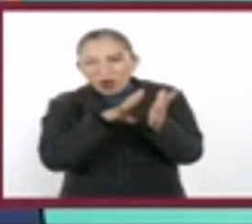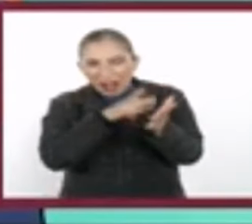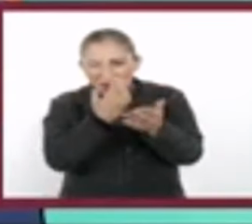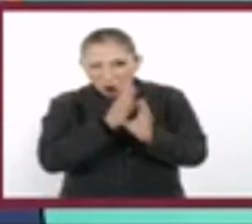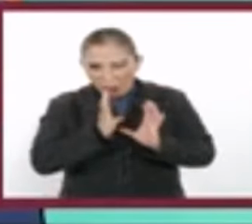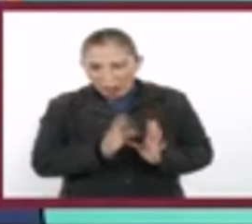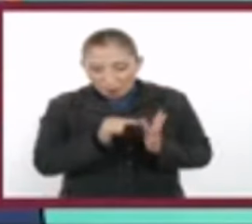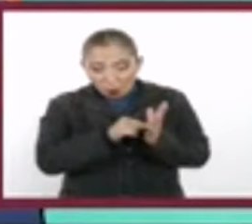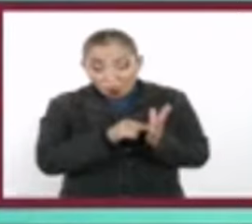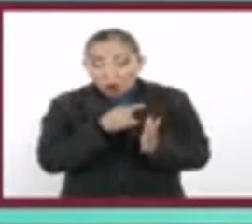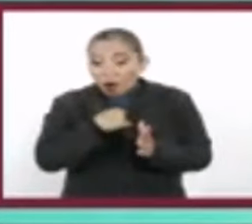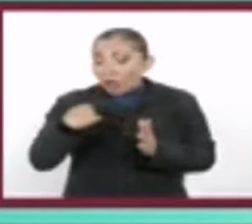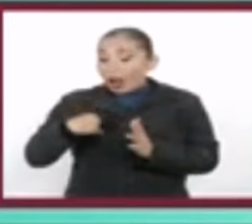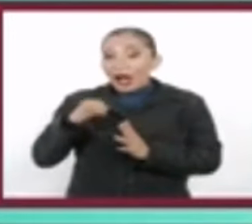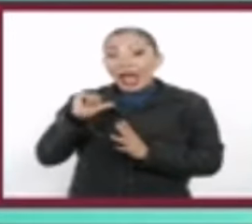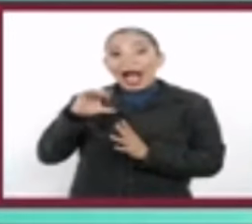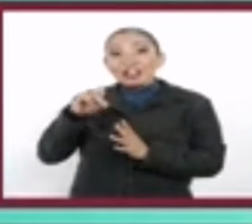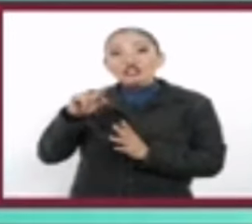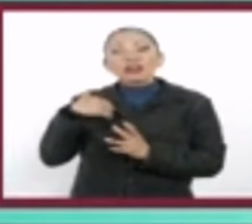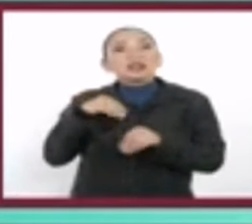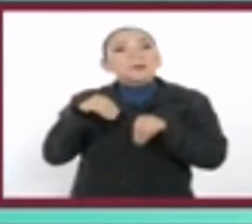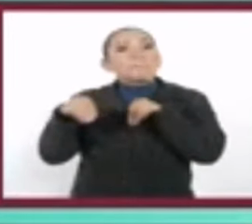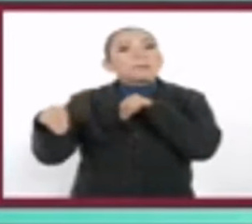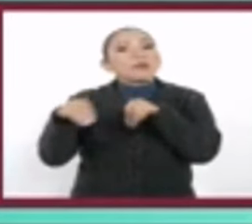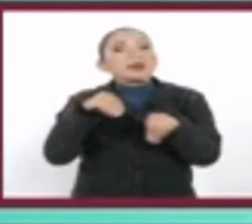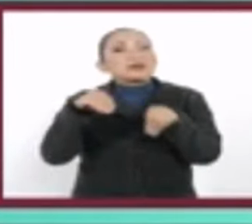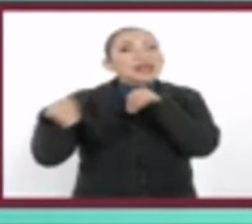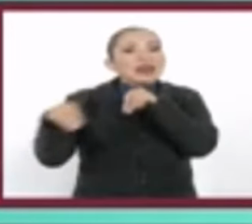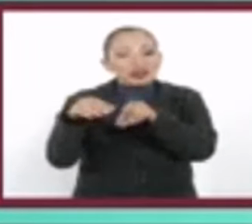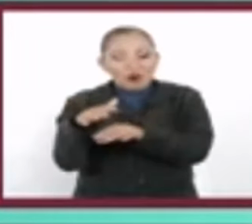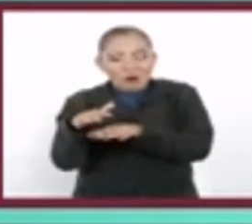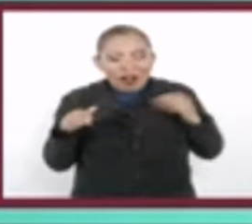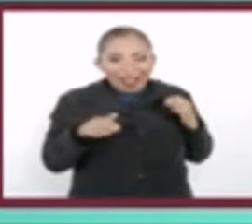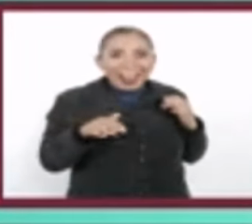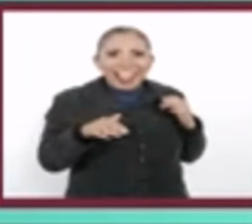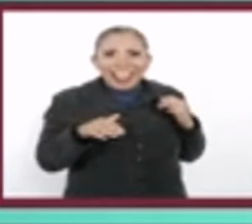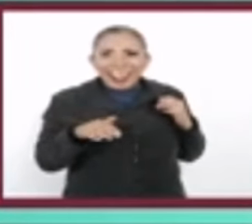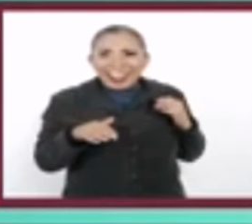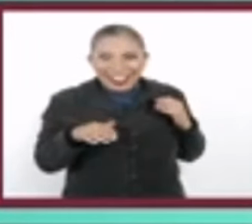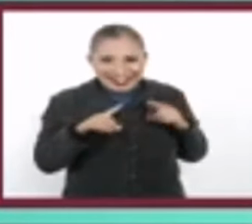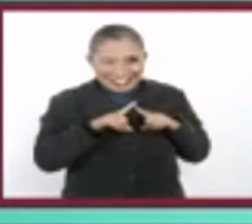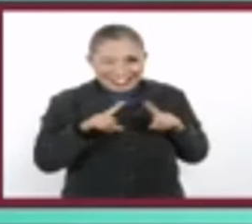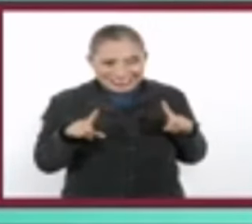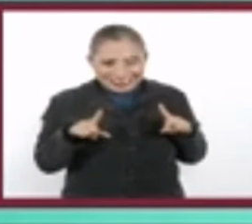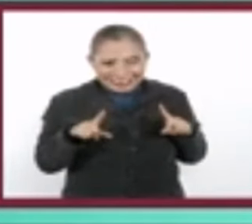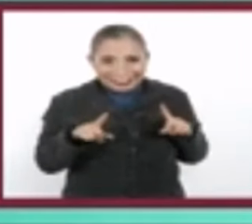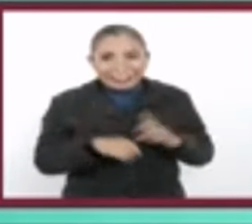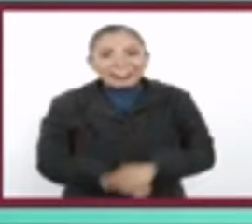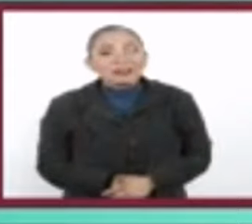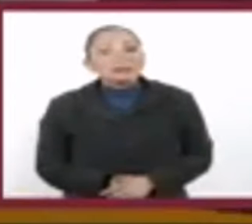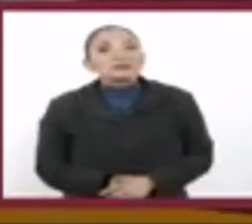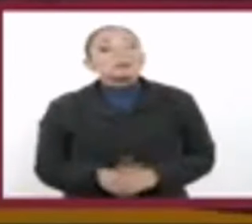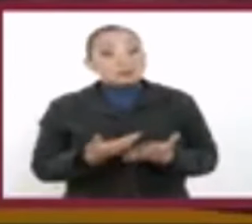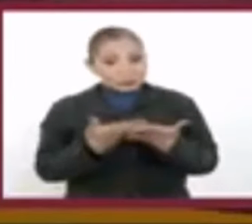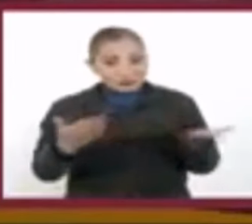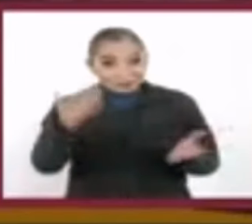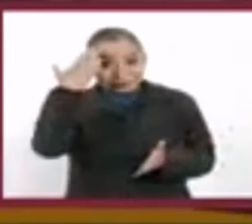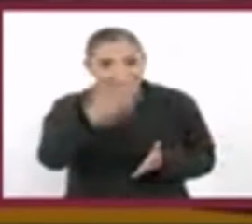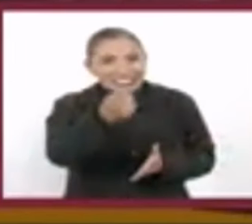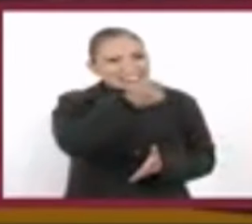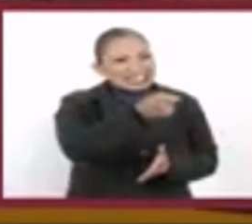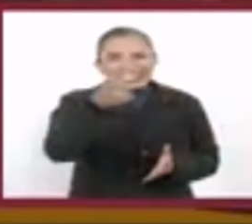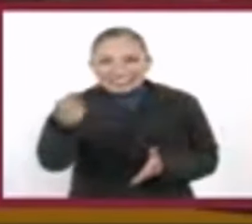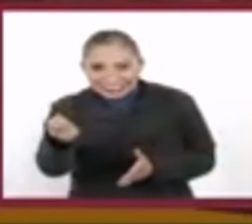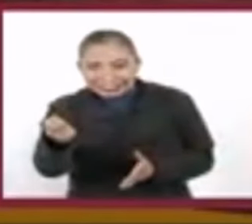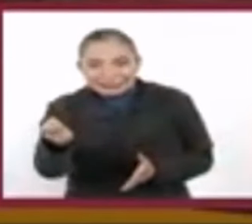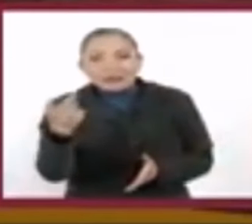en un reflejo, mientras que el acto reflejo es la respuesta involuntaria que se produce ante estímulos determinados. Ahora que sabes